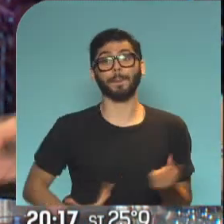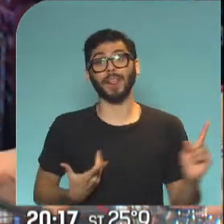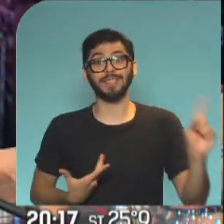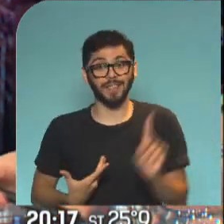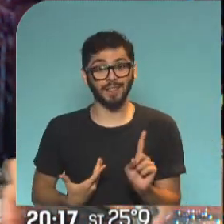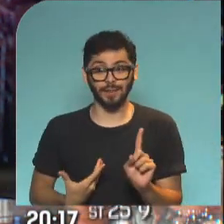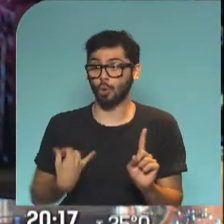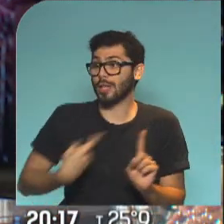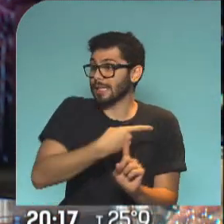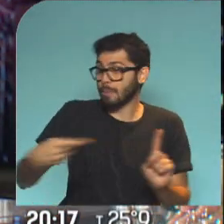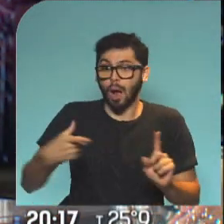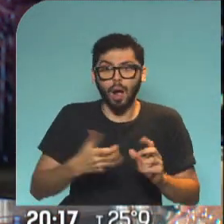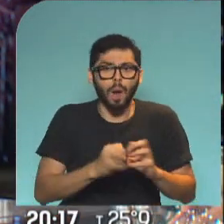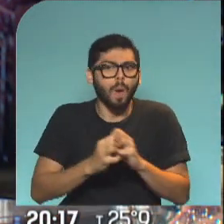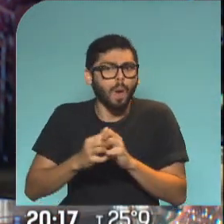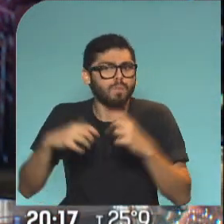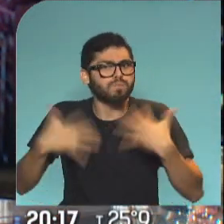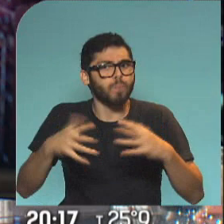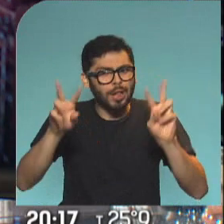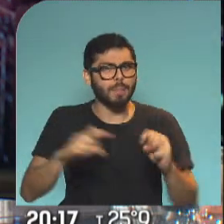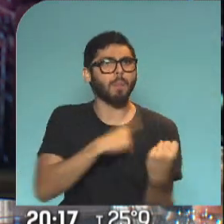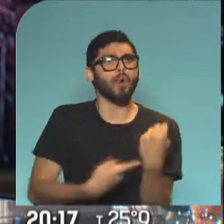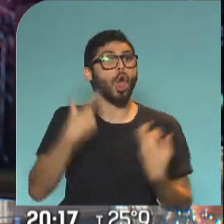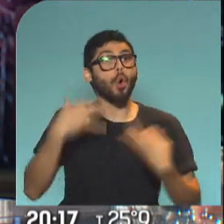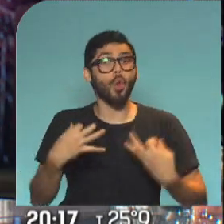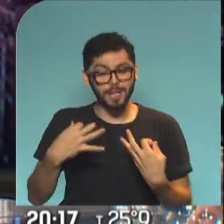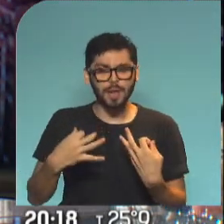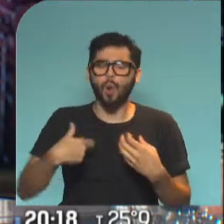hemos hablado en todo este tiempo del poder judicial seguiremos hablando claro